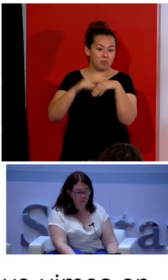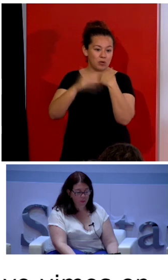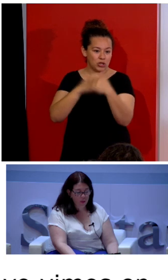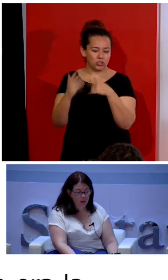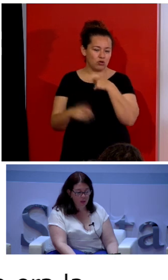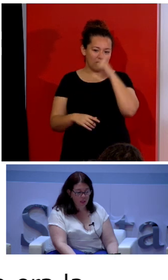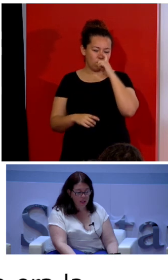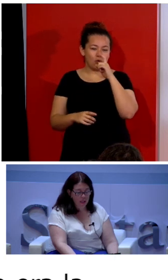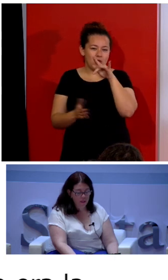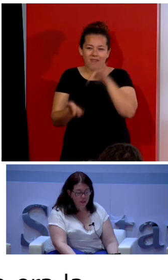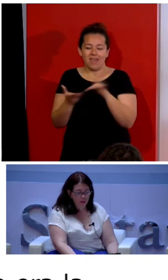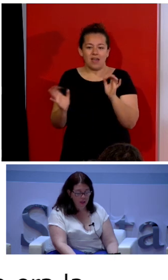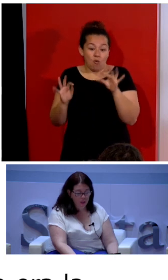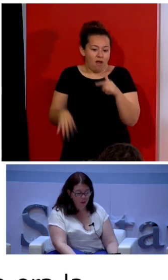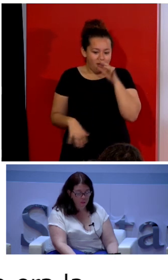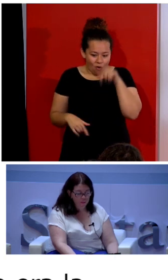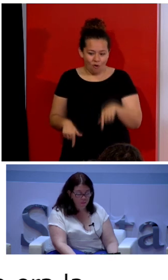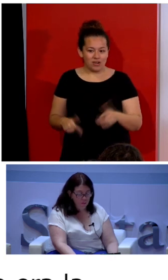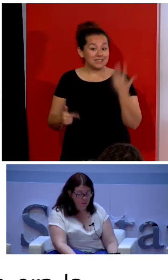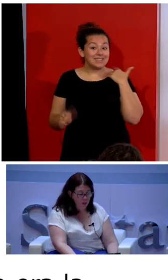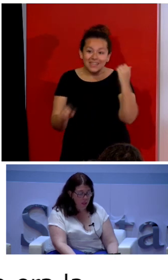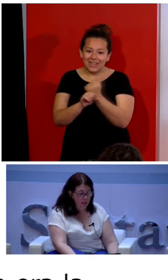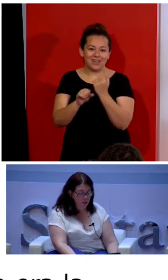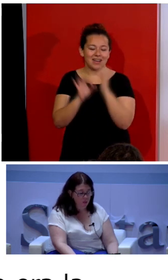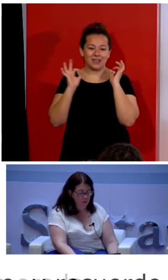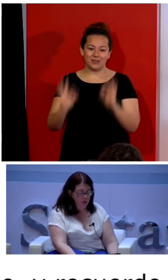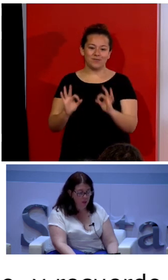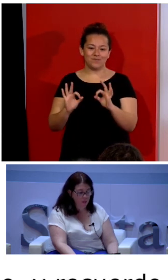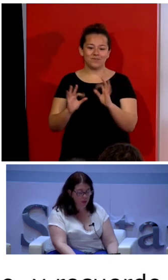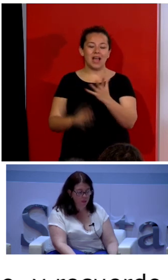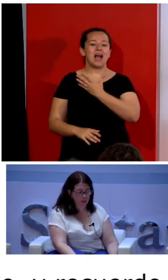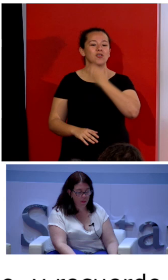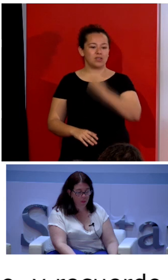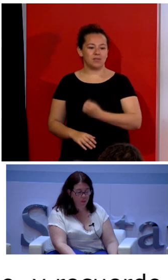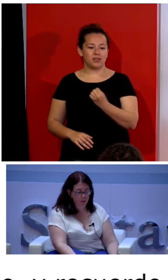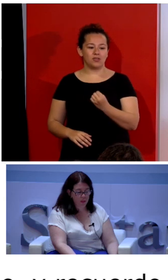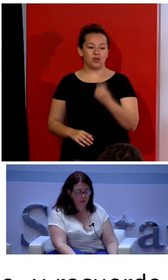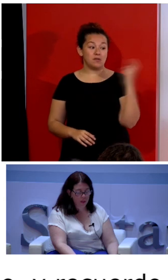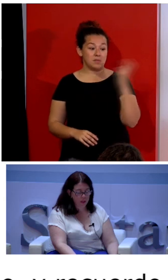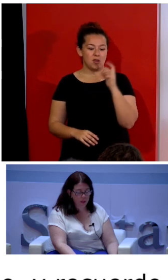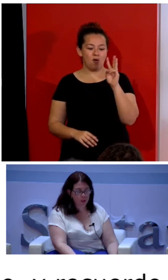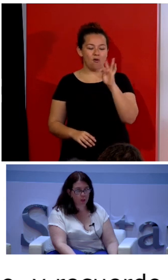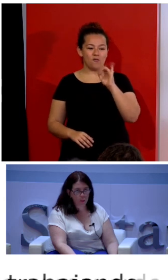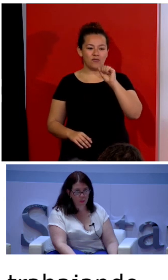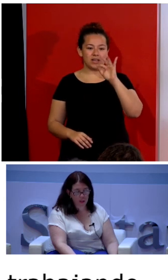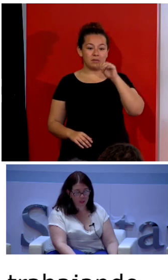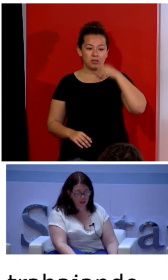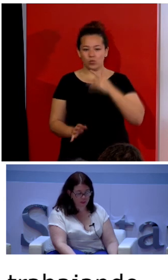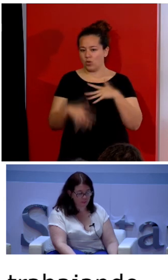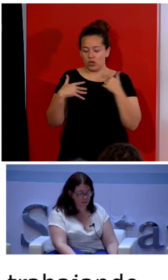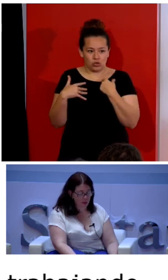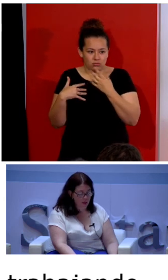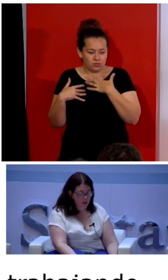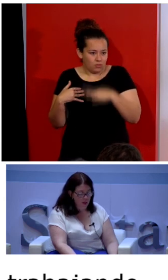hoy. Ya estaba trabajando en el ayuntamiento y vino Fátima muy emocionada. Yo no me lo podía